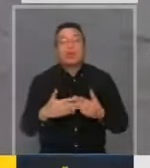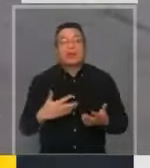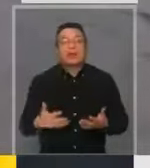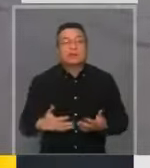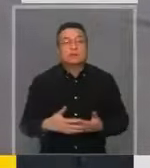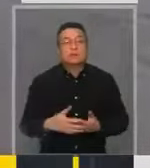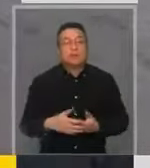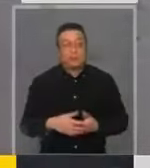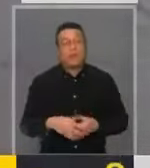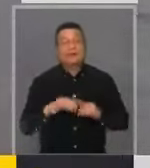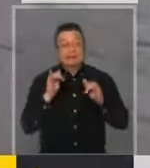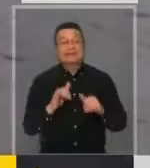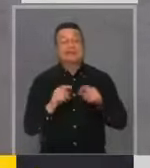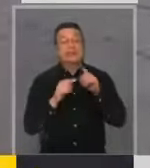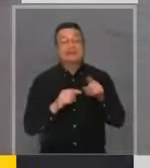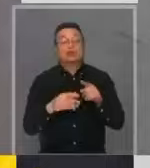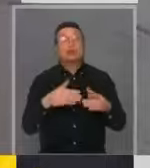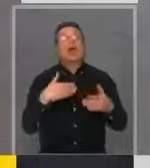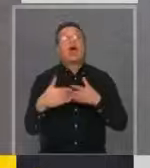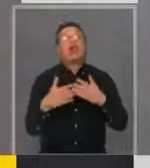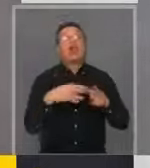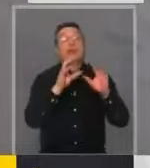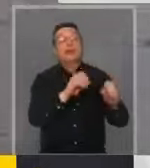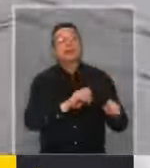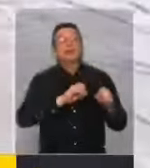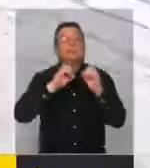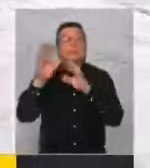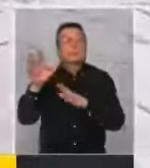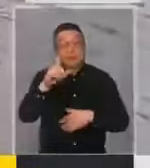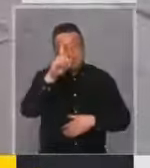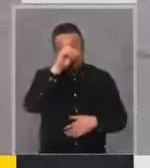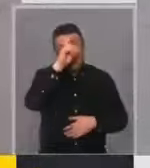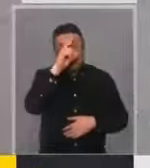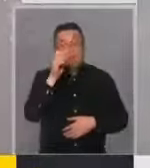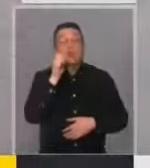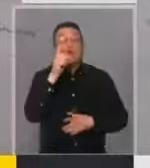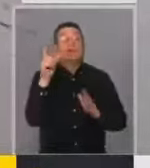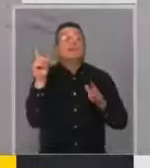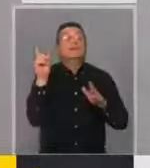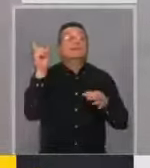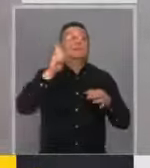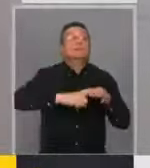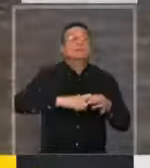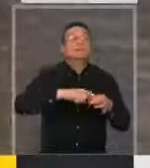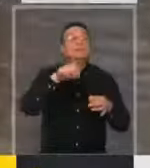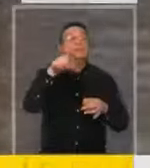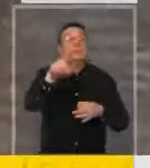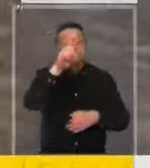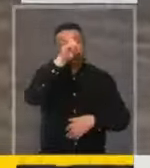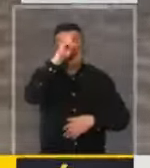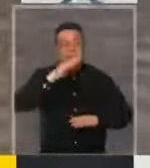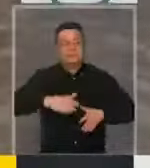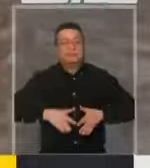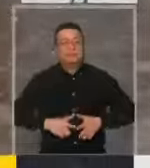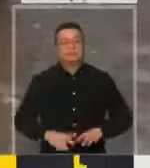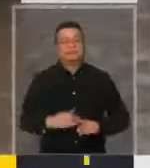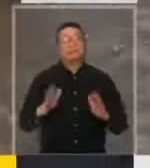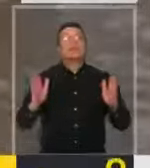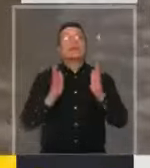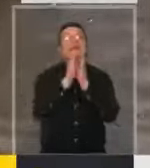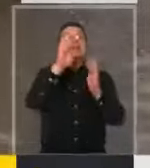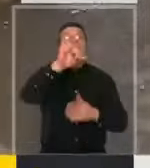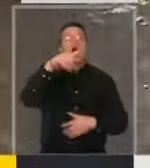Sí, eso justamente, ¿a dónde ella hay que trasladarla? ¿Ella está en algún recinto asistencial inscrito donde tiene que dirigirse? Estamos dirigiendo al San José, al Hospital San